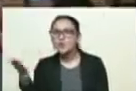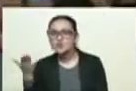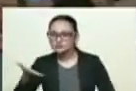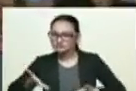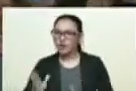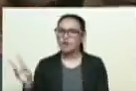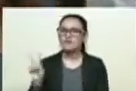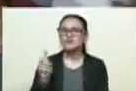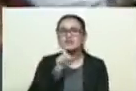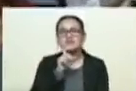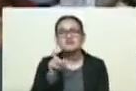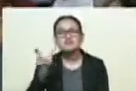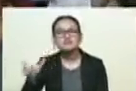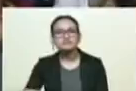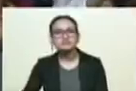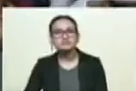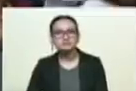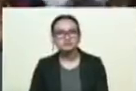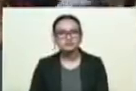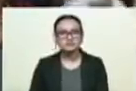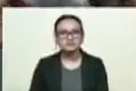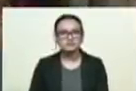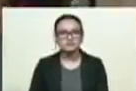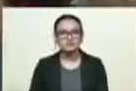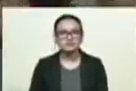en Venezuela.